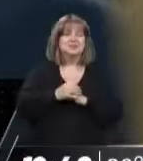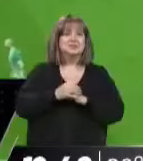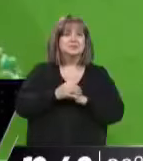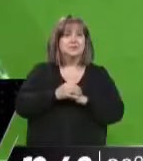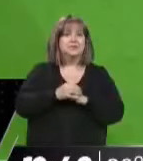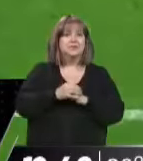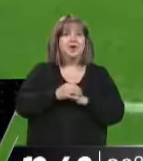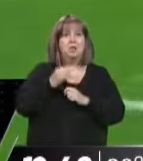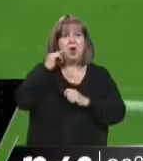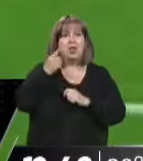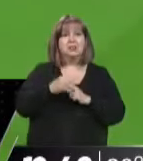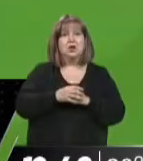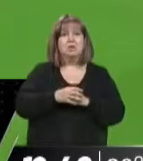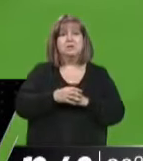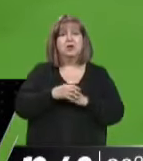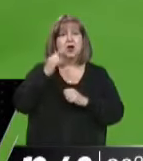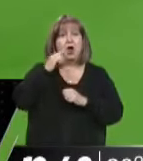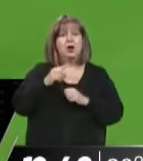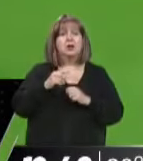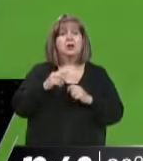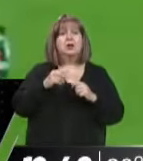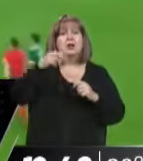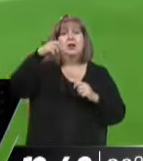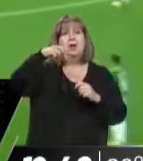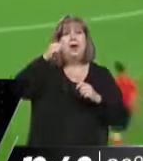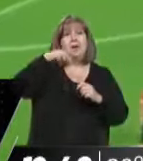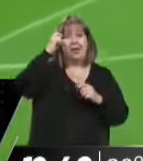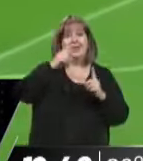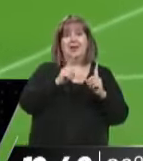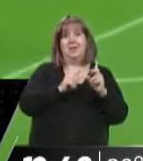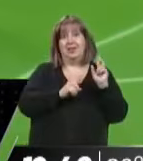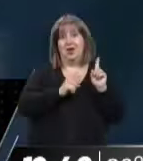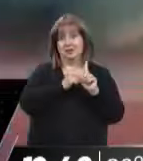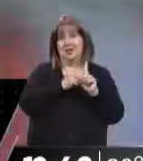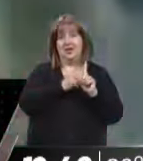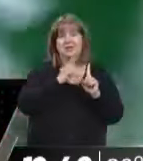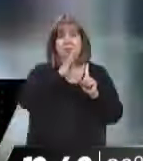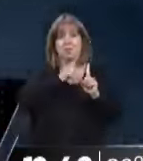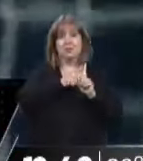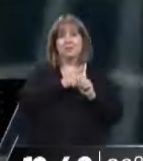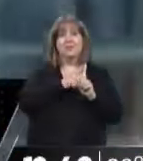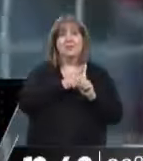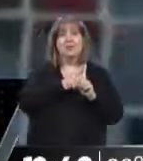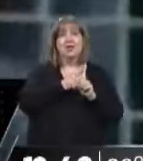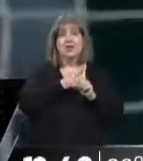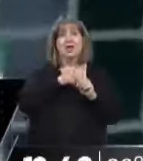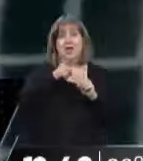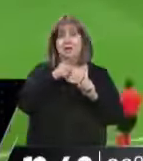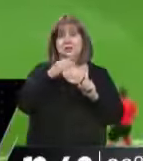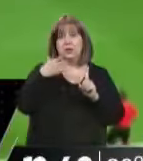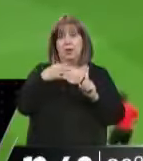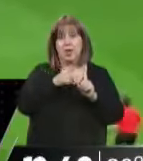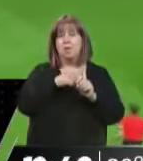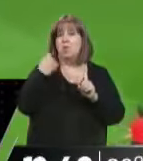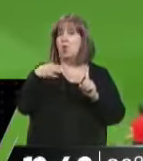lindo, ¿no? Muy lindo. Aparte, Messi. 2 goles de Mbappé también, esto hay que decirlo. Ajá. Ustedes saben que Mbappé viene de ser un tipo polémico